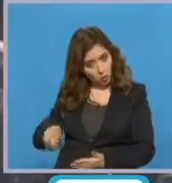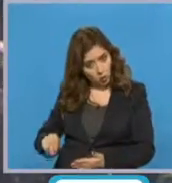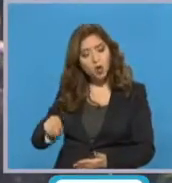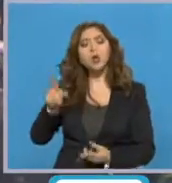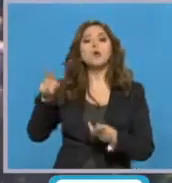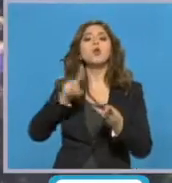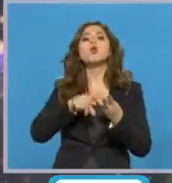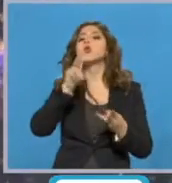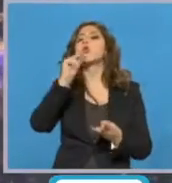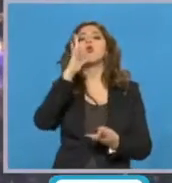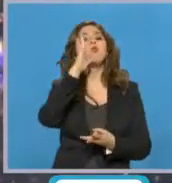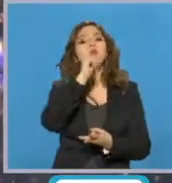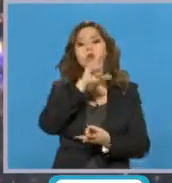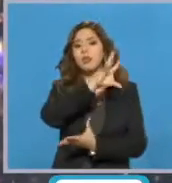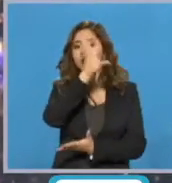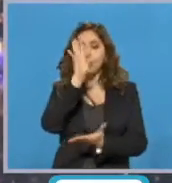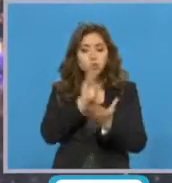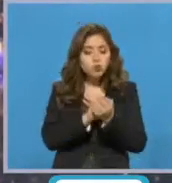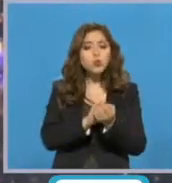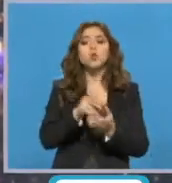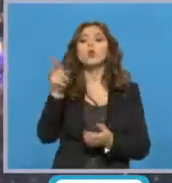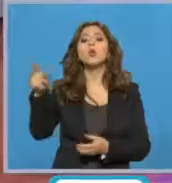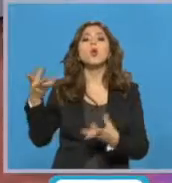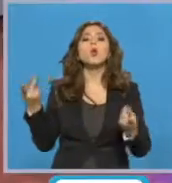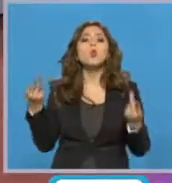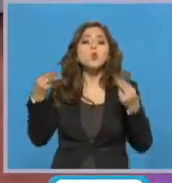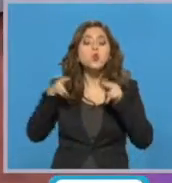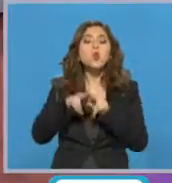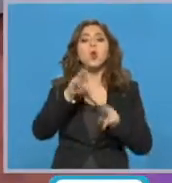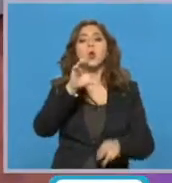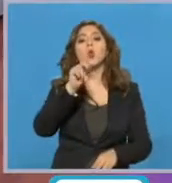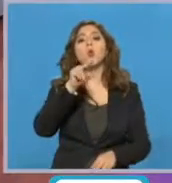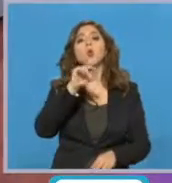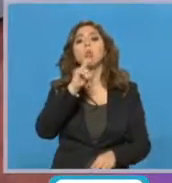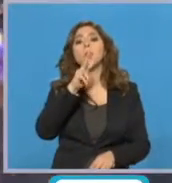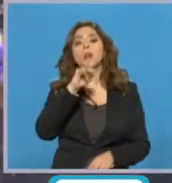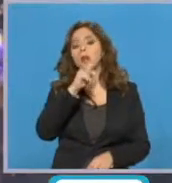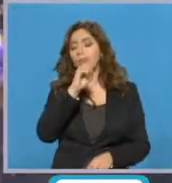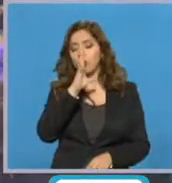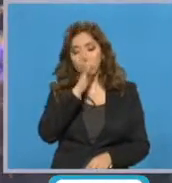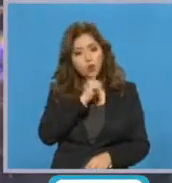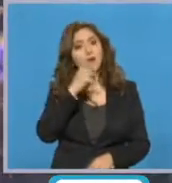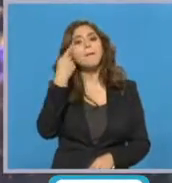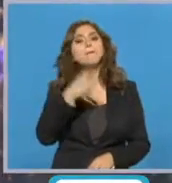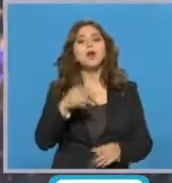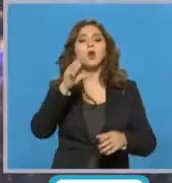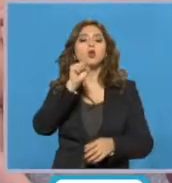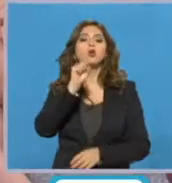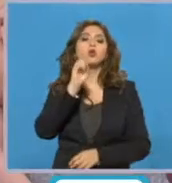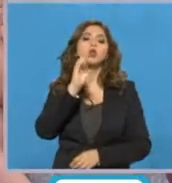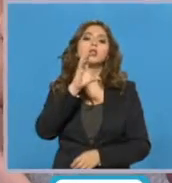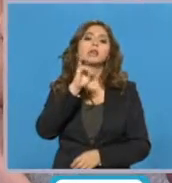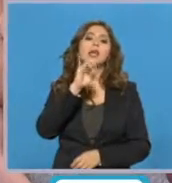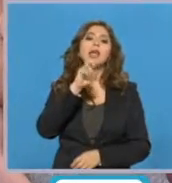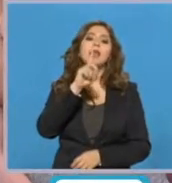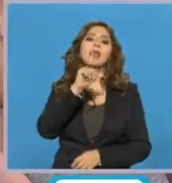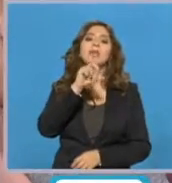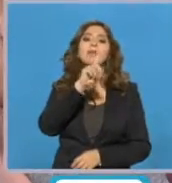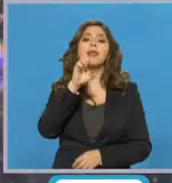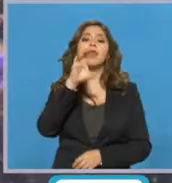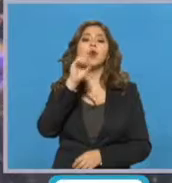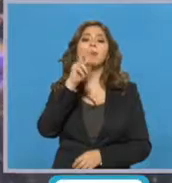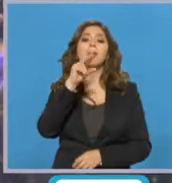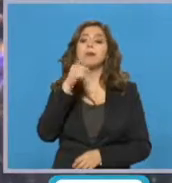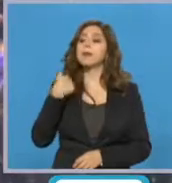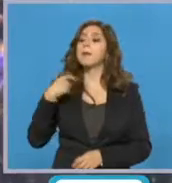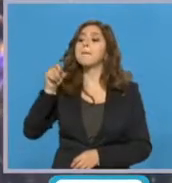estar casados, no pueden vivir en concubinato, ¿no? Mira. Y no pueden formar sociedades de convivencia con parientes muy cercanos en línea recta. O sea, yo no